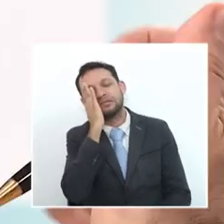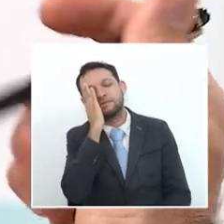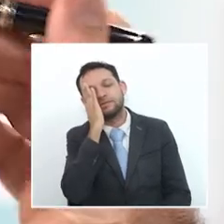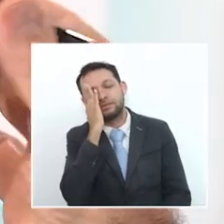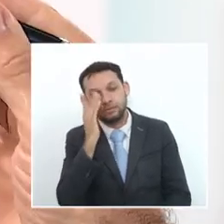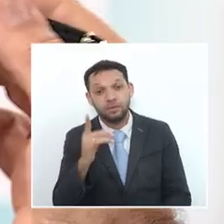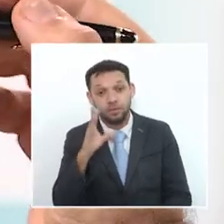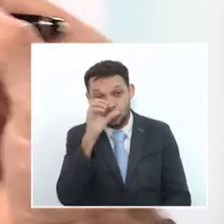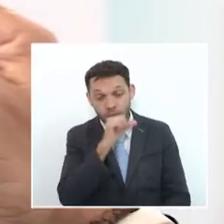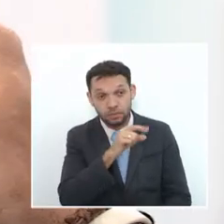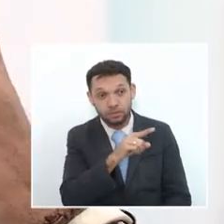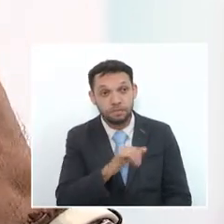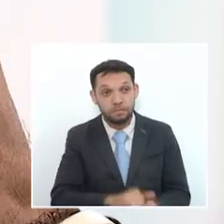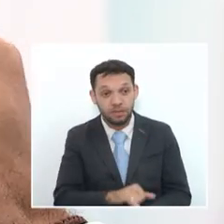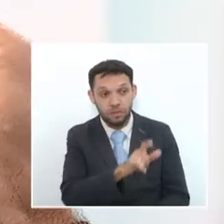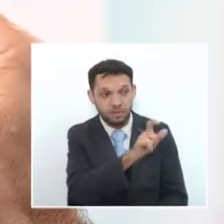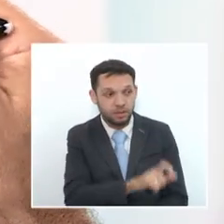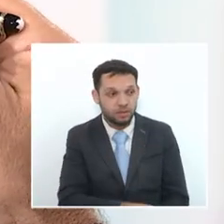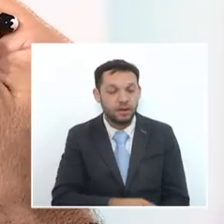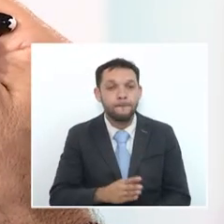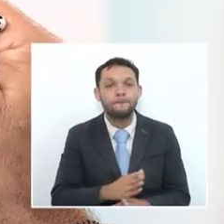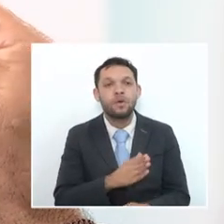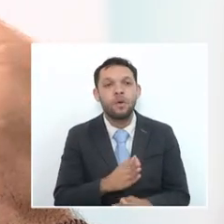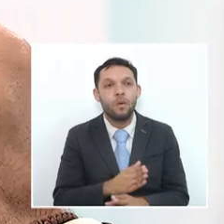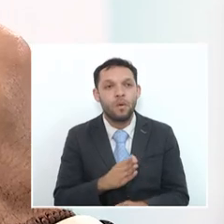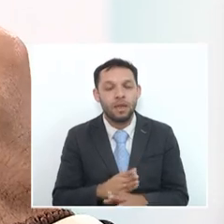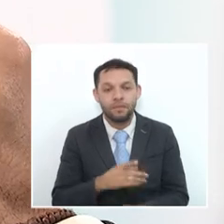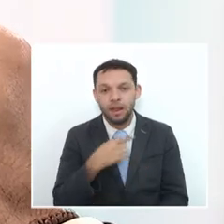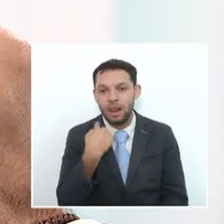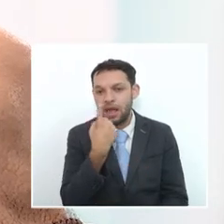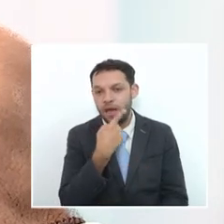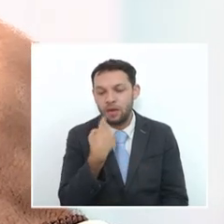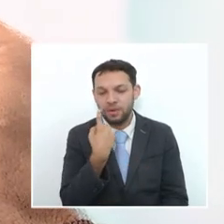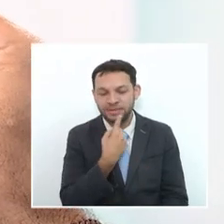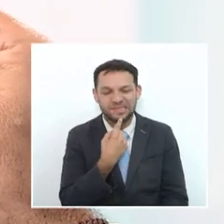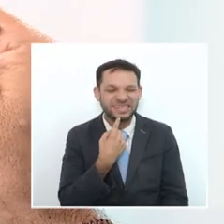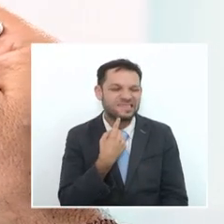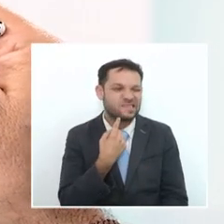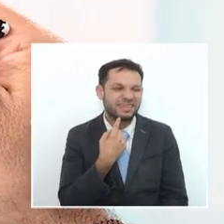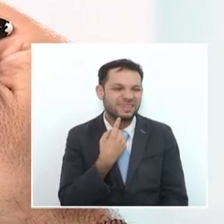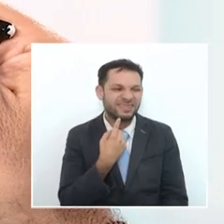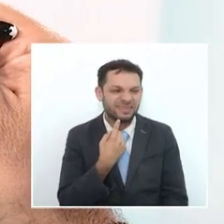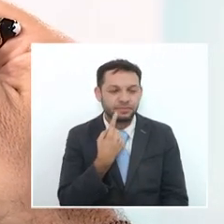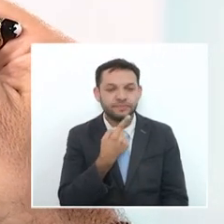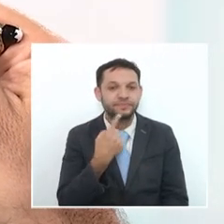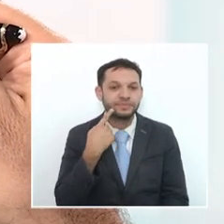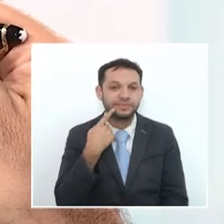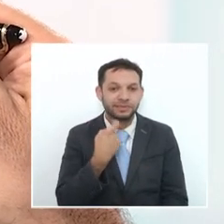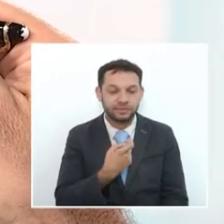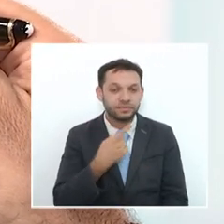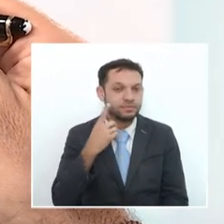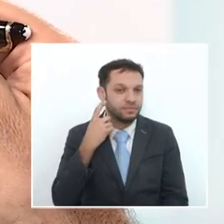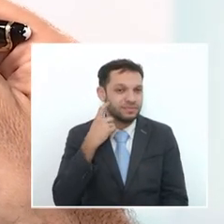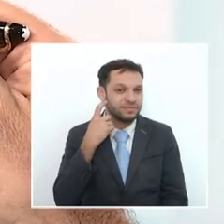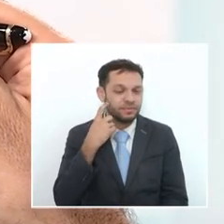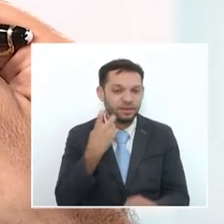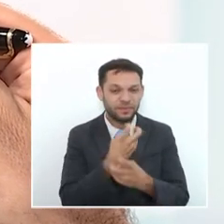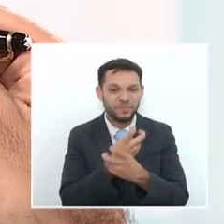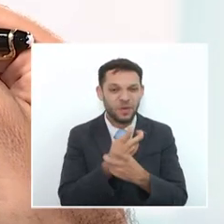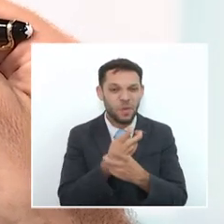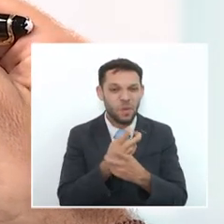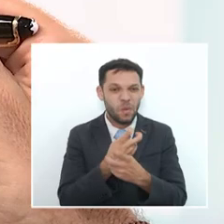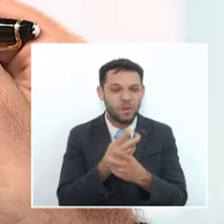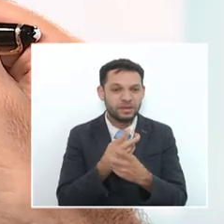esta articulación que queda acá. Abran la boca y miren a ver si esto les chasquea, si como que se